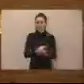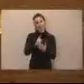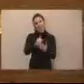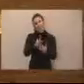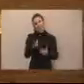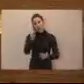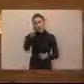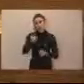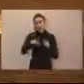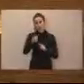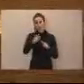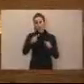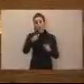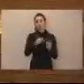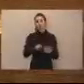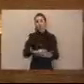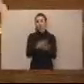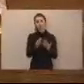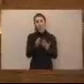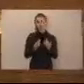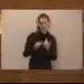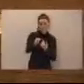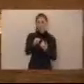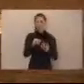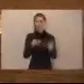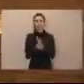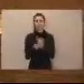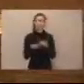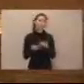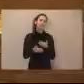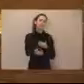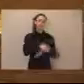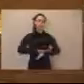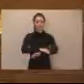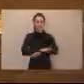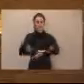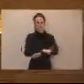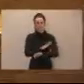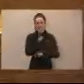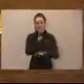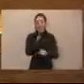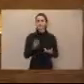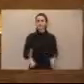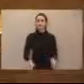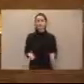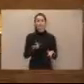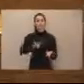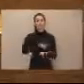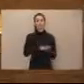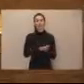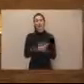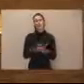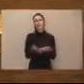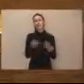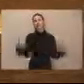trozo más para el 2017. Esa era la previsión que al menos había por parte de este Gobierno. Lo que estamos hablando son de 19 millones